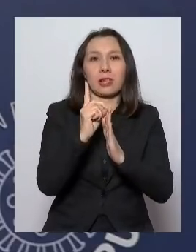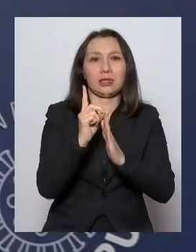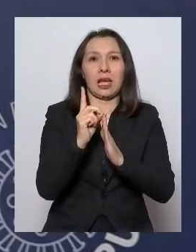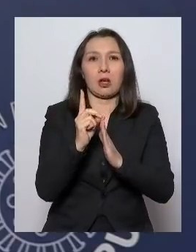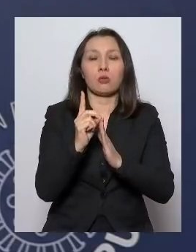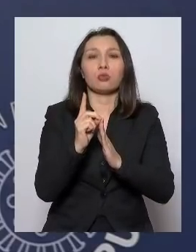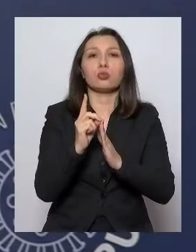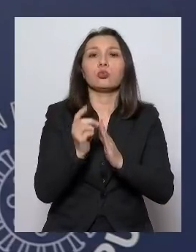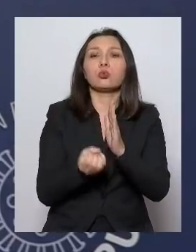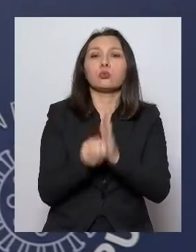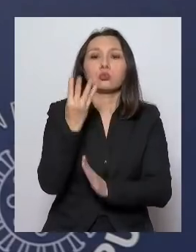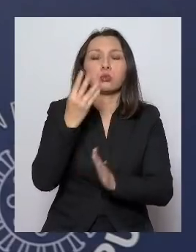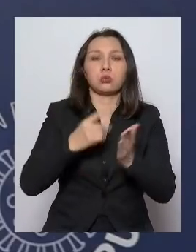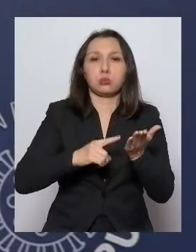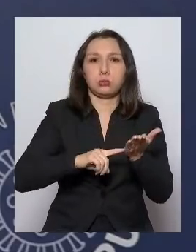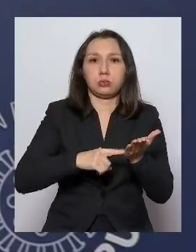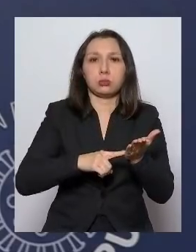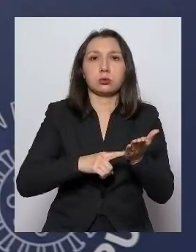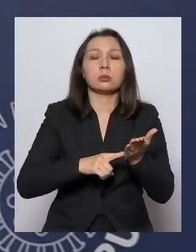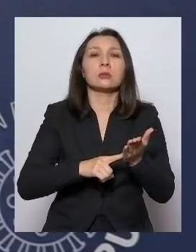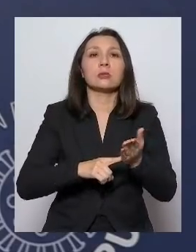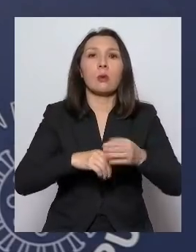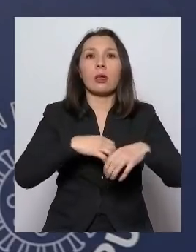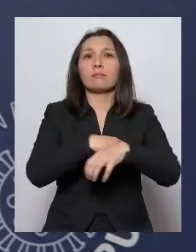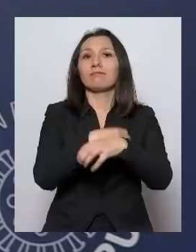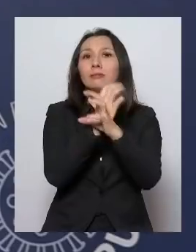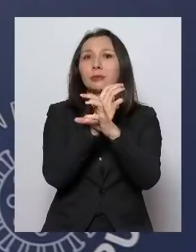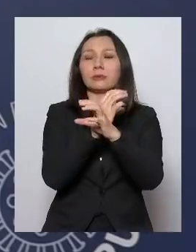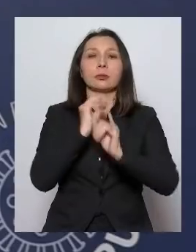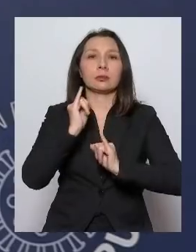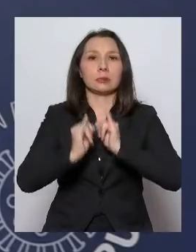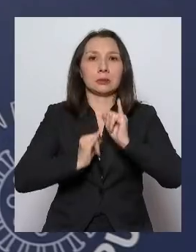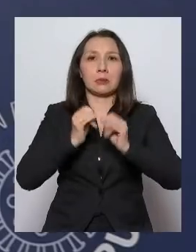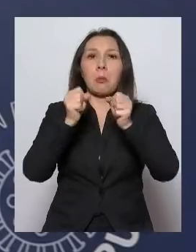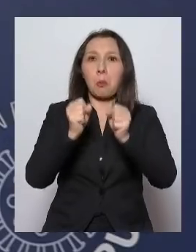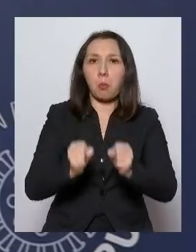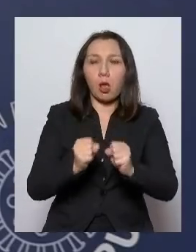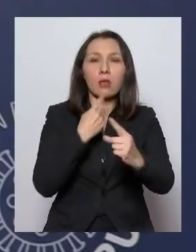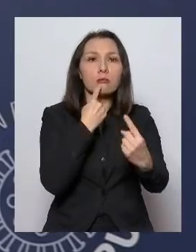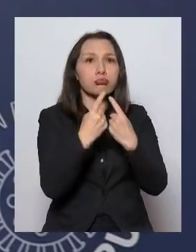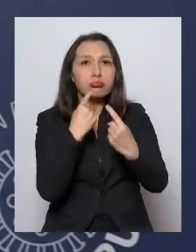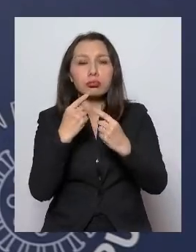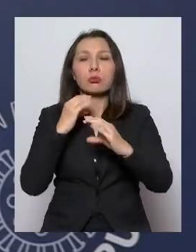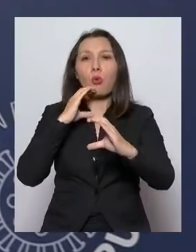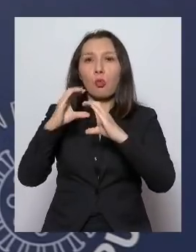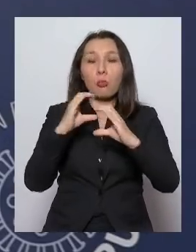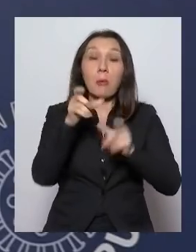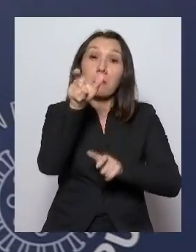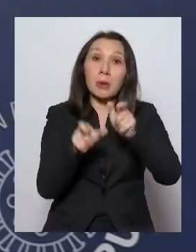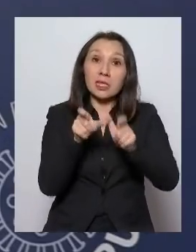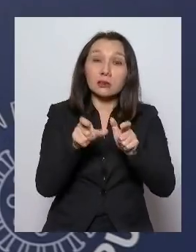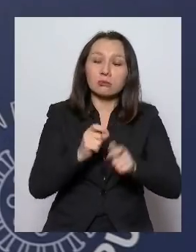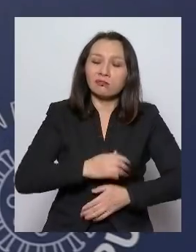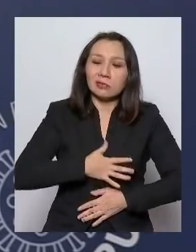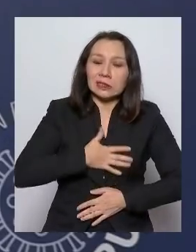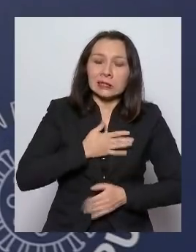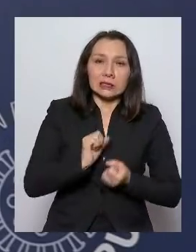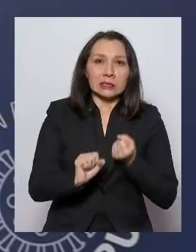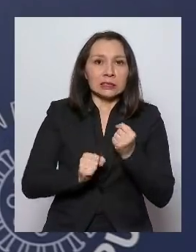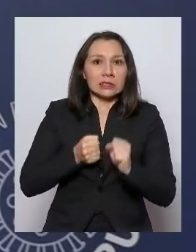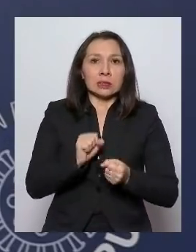una tecnología de teleasistencia que permita que personas, insisto, que sienten que